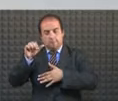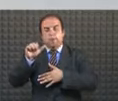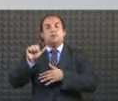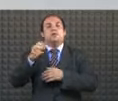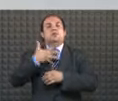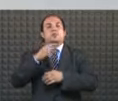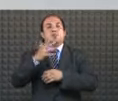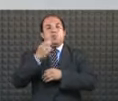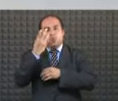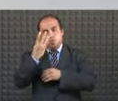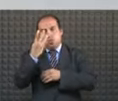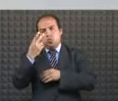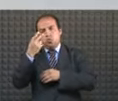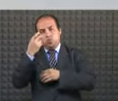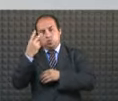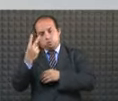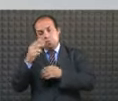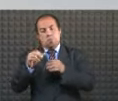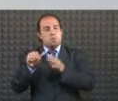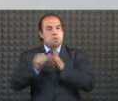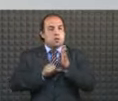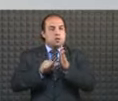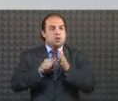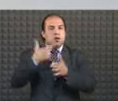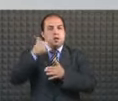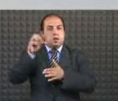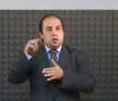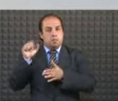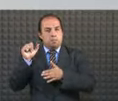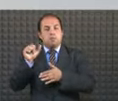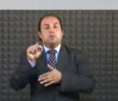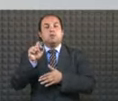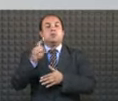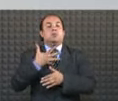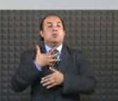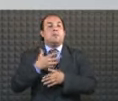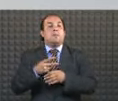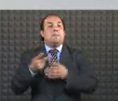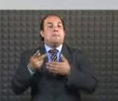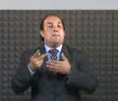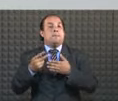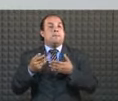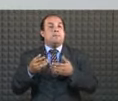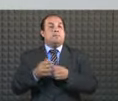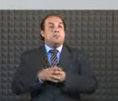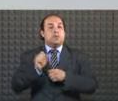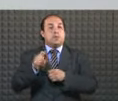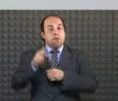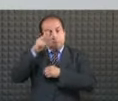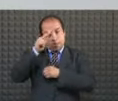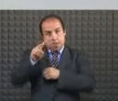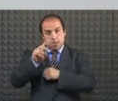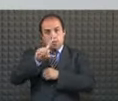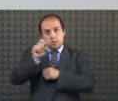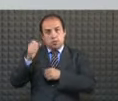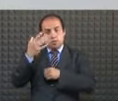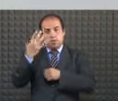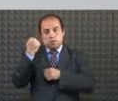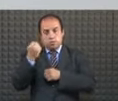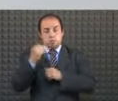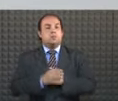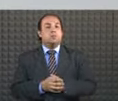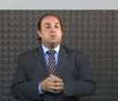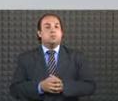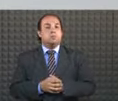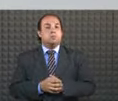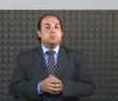2-3 meses, a la gamma, que también estuvo presente, y a la llamada mexicana, que es la 159,